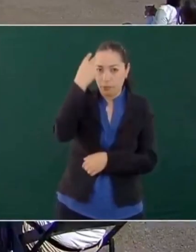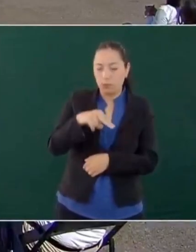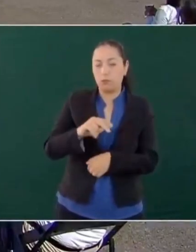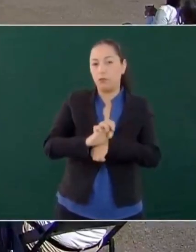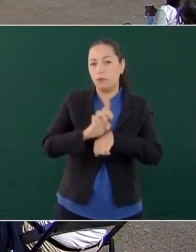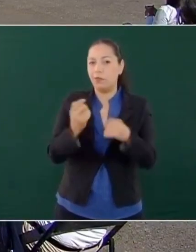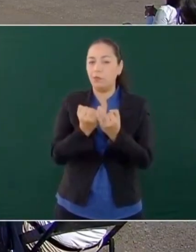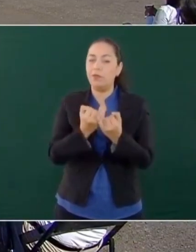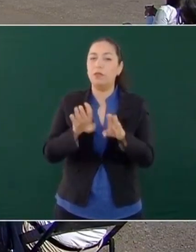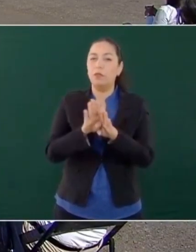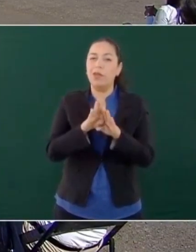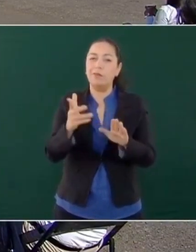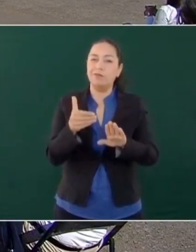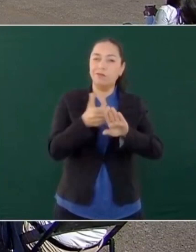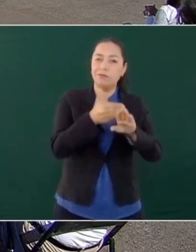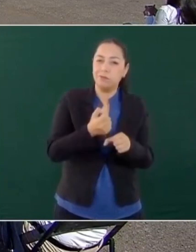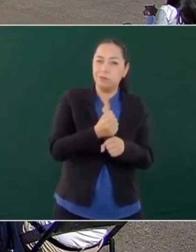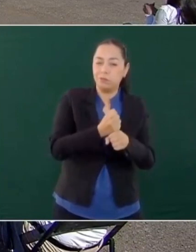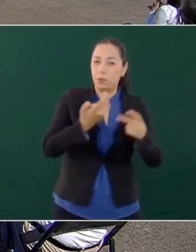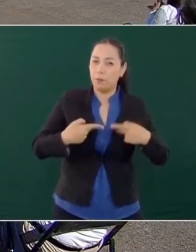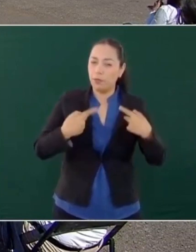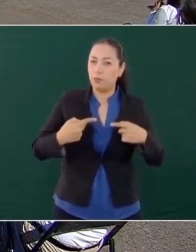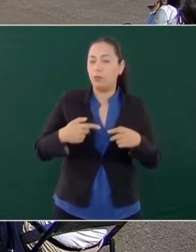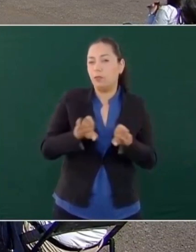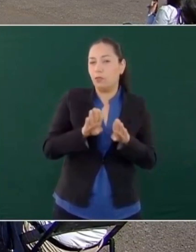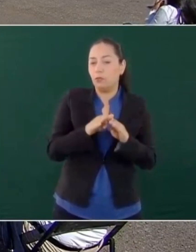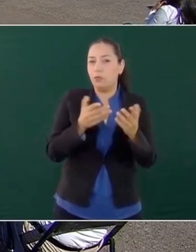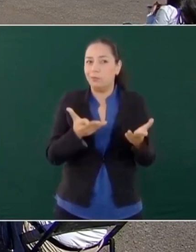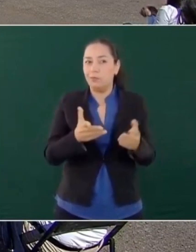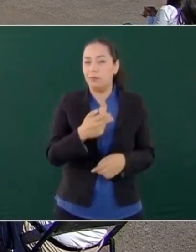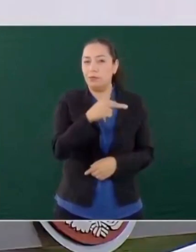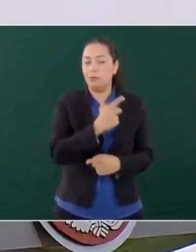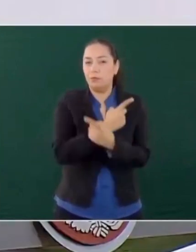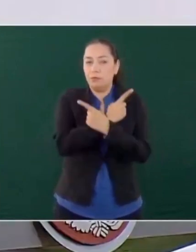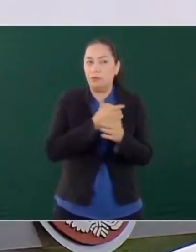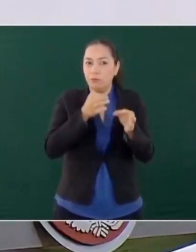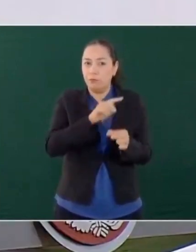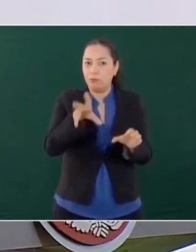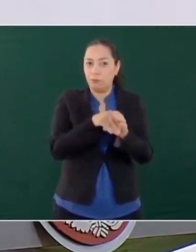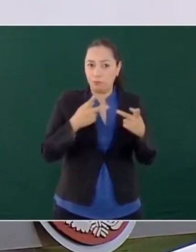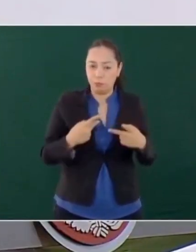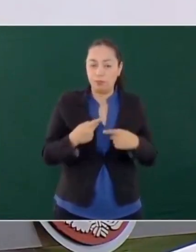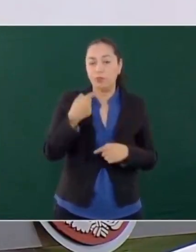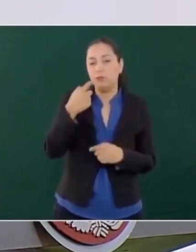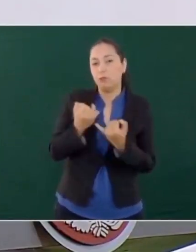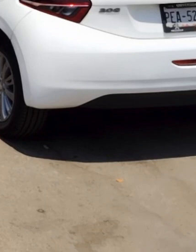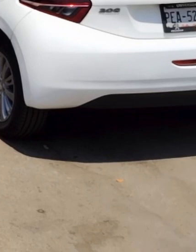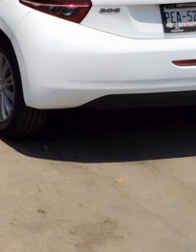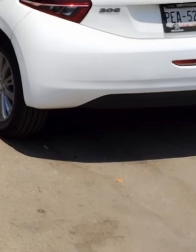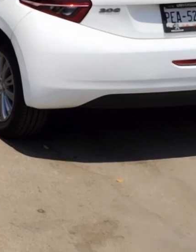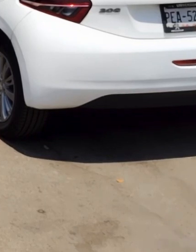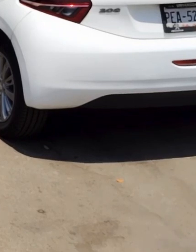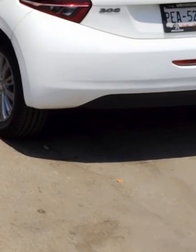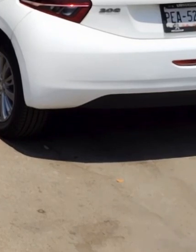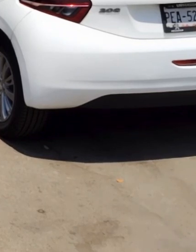agredir físicamente la dignidad del personal diplomático entre tanto Ecuador solicitó que el consejo permanente de la